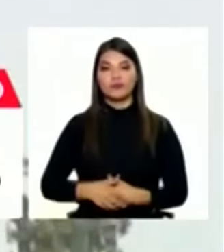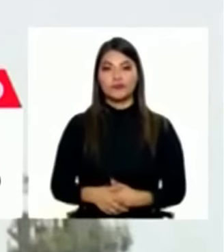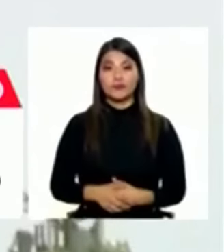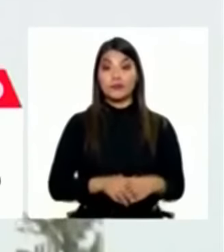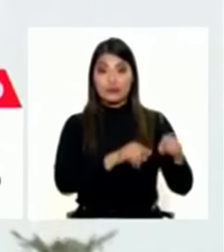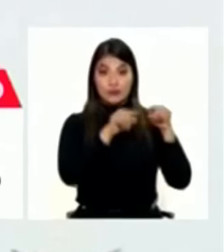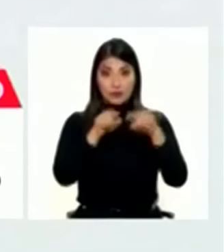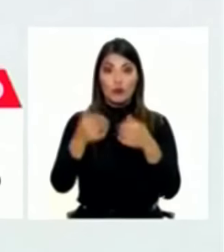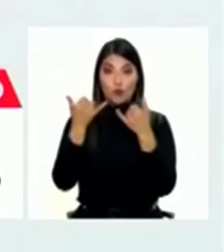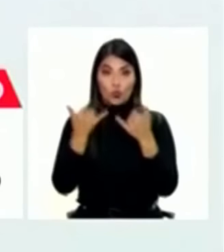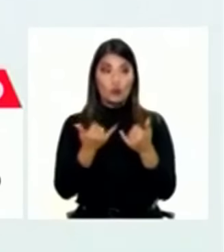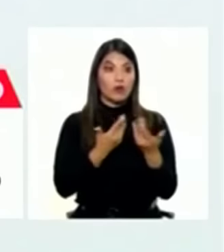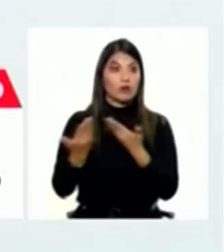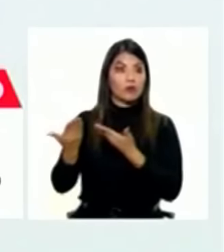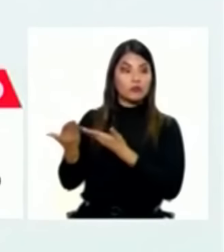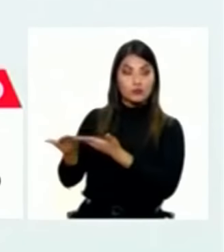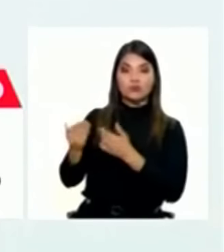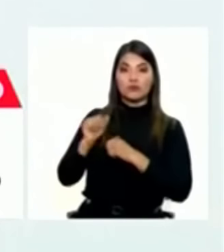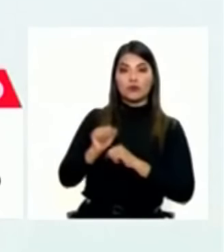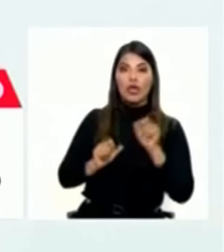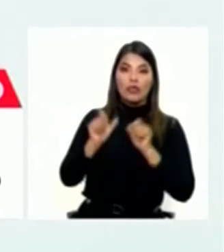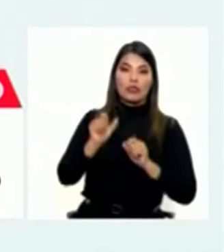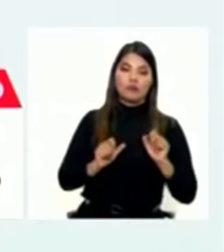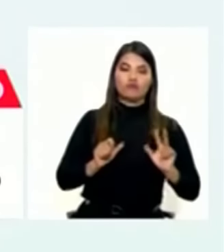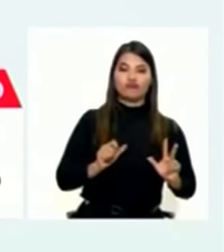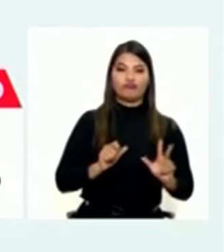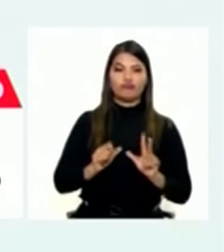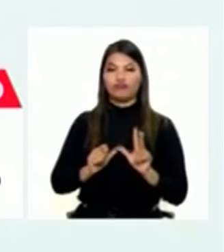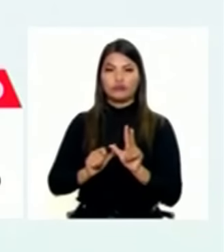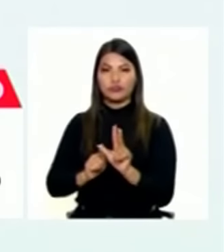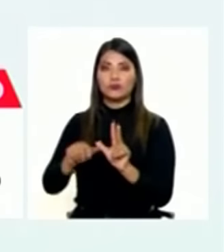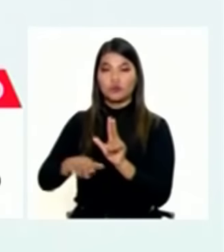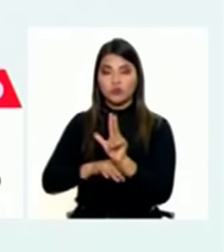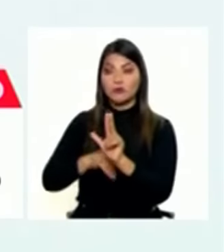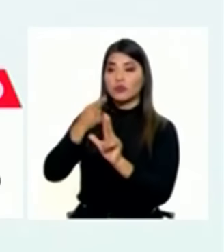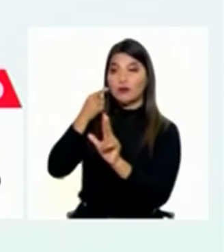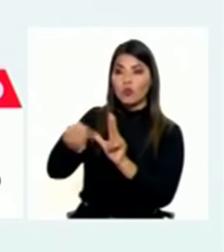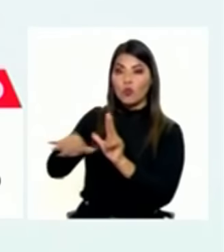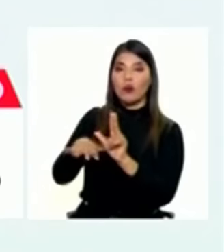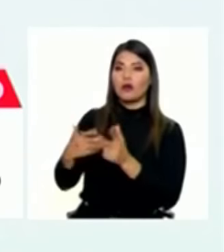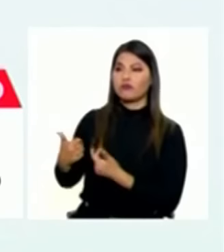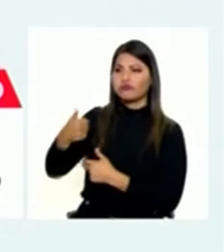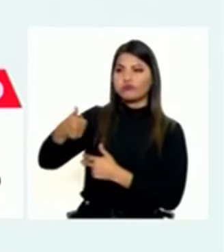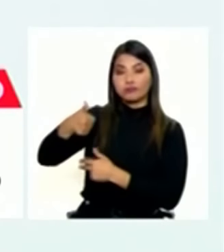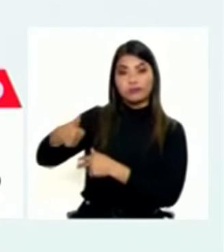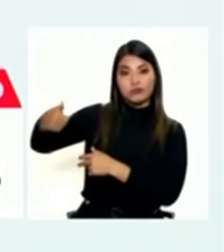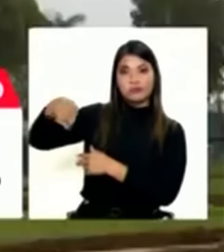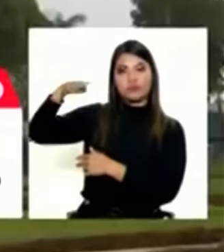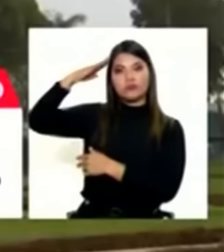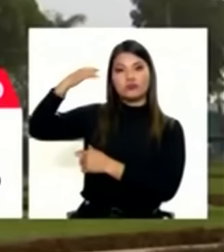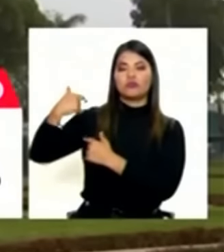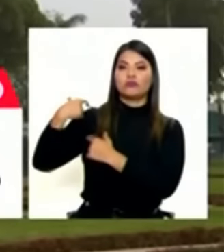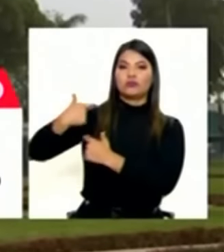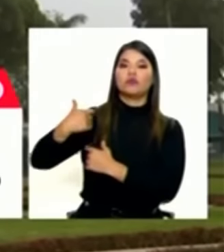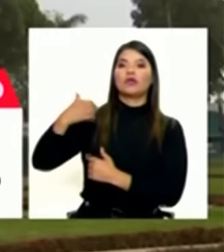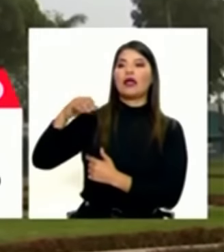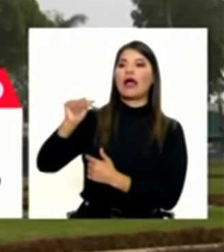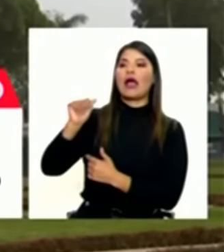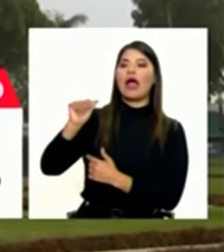En estos momentos ya el comandante general de la Fuerza Aérea, general del